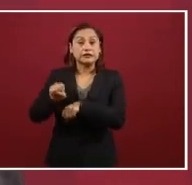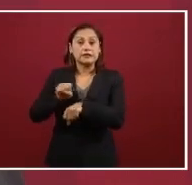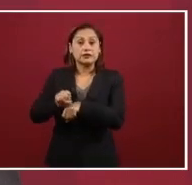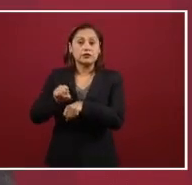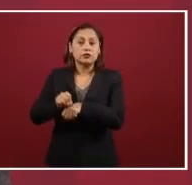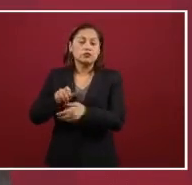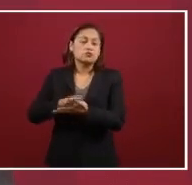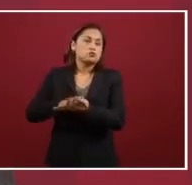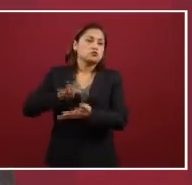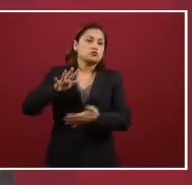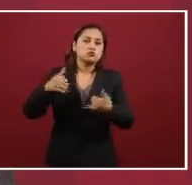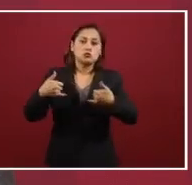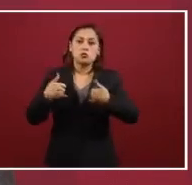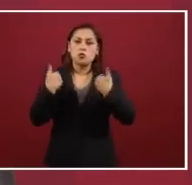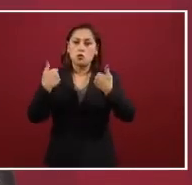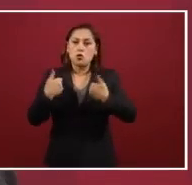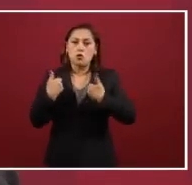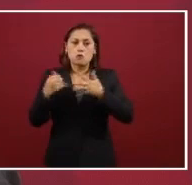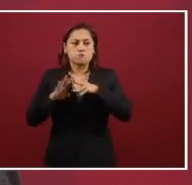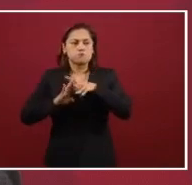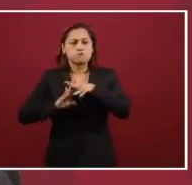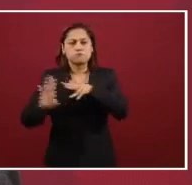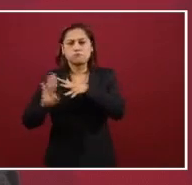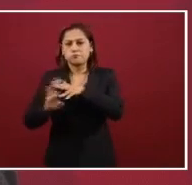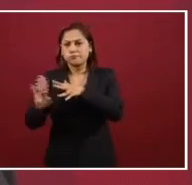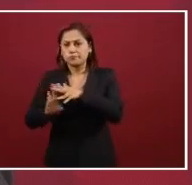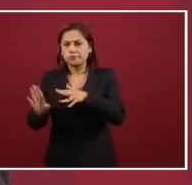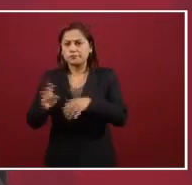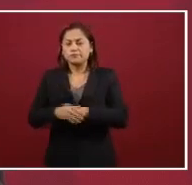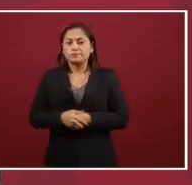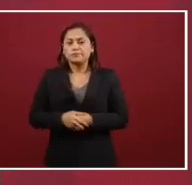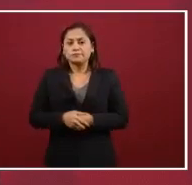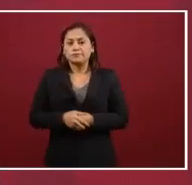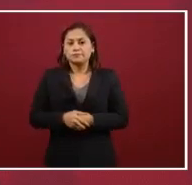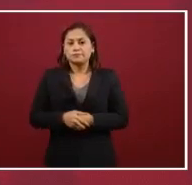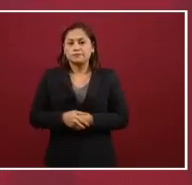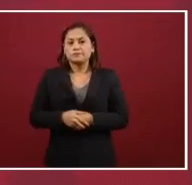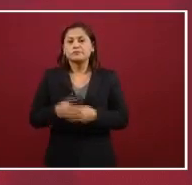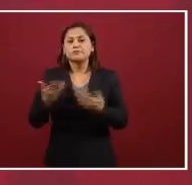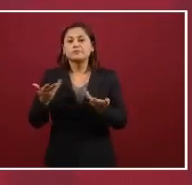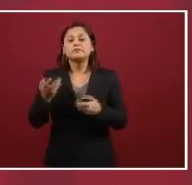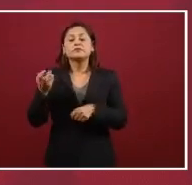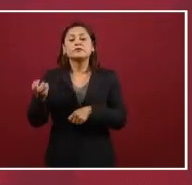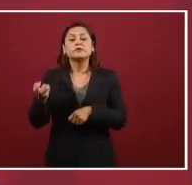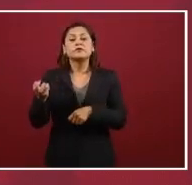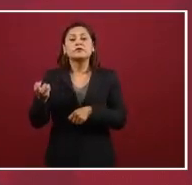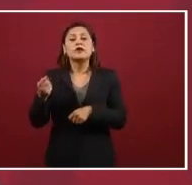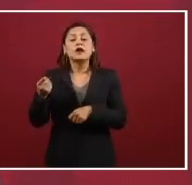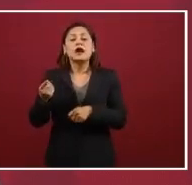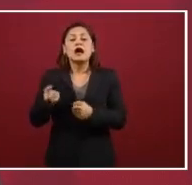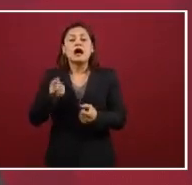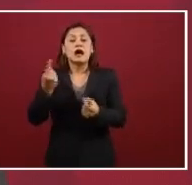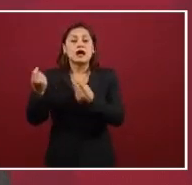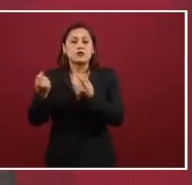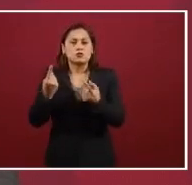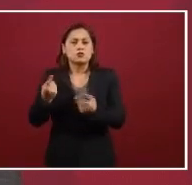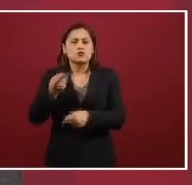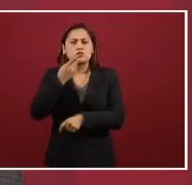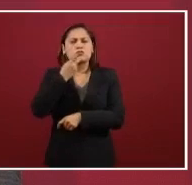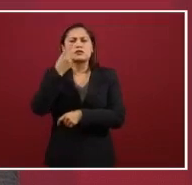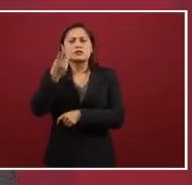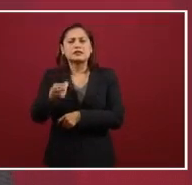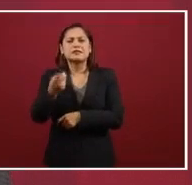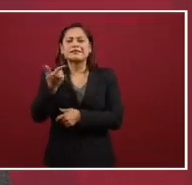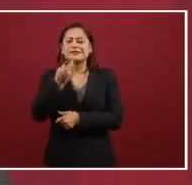jóvenes en el flujo migratorio, incluso de lo que se denomina menores no acompañados. Cuando decimos menores, a